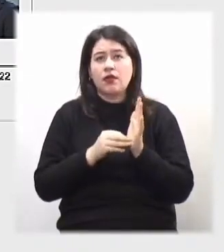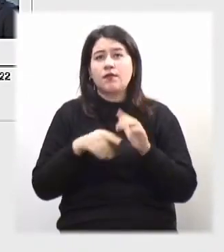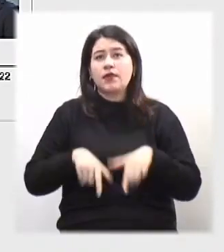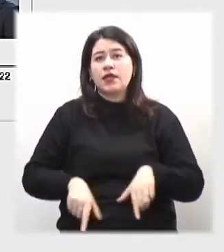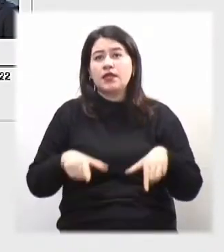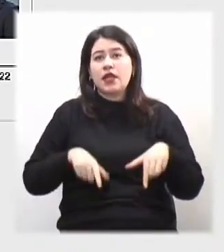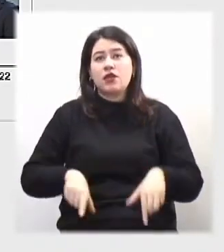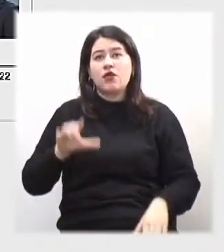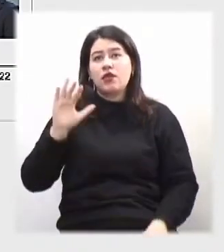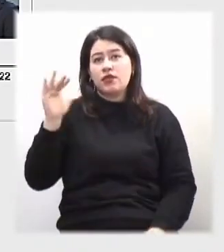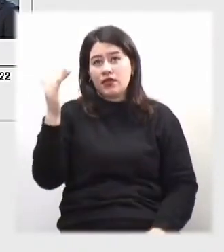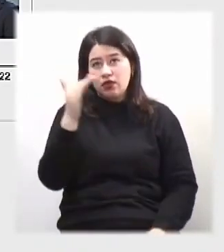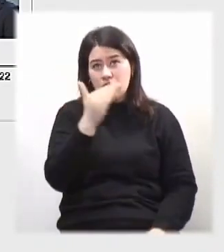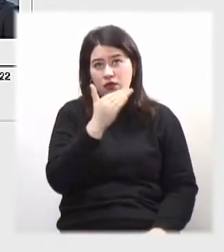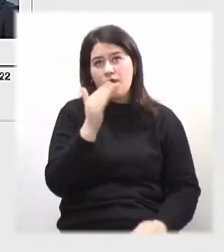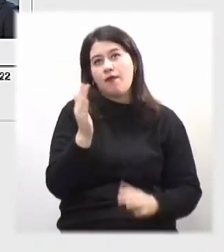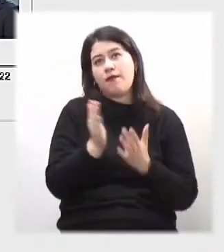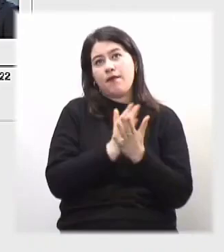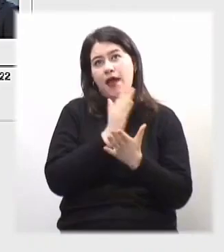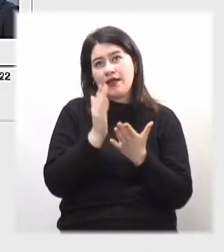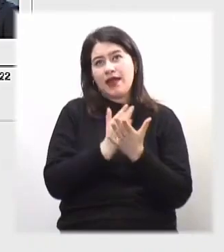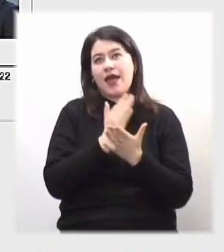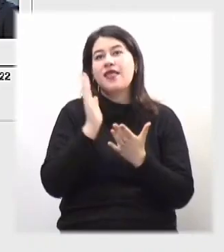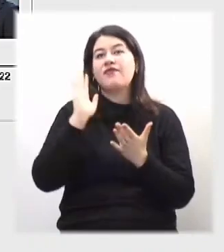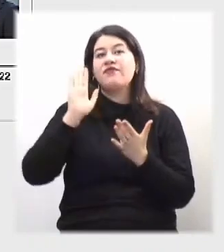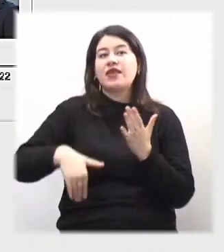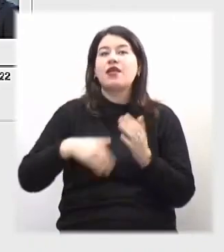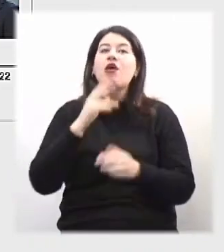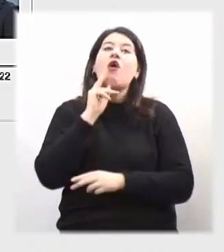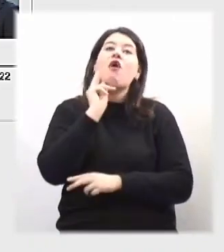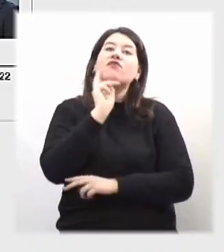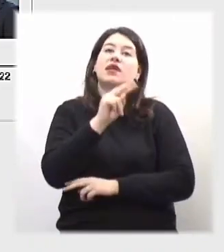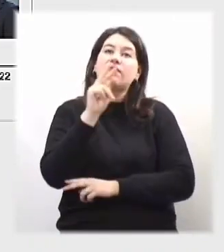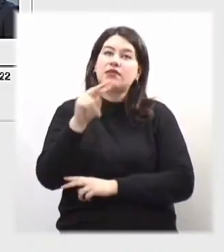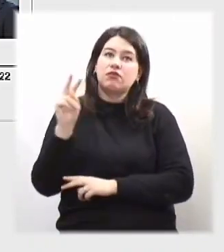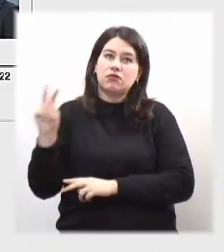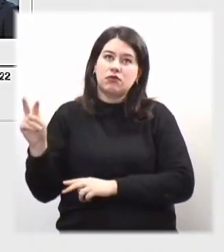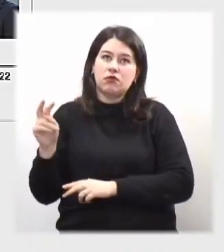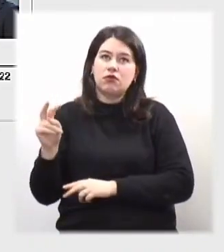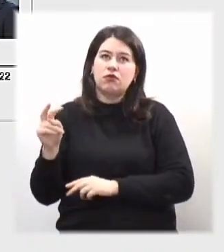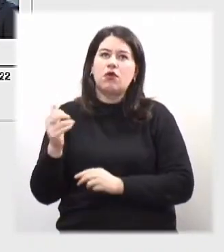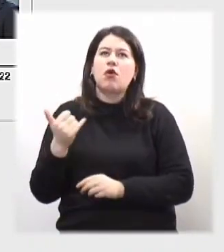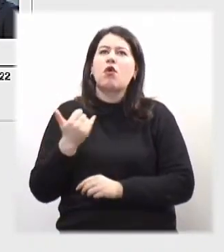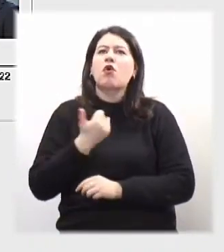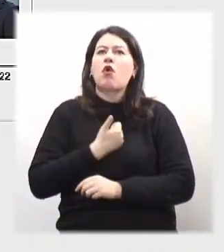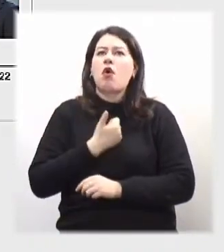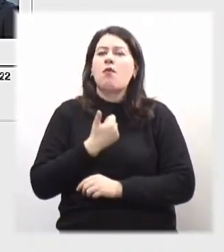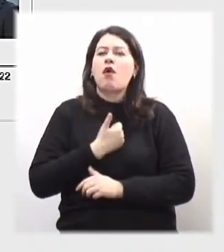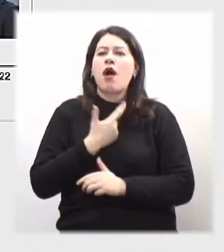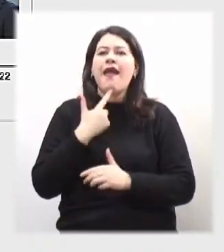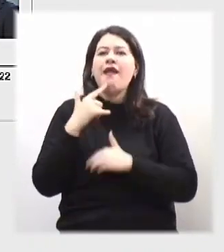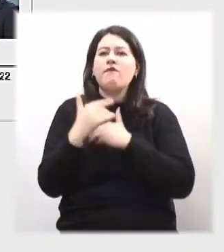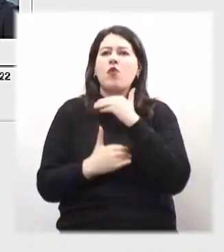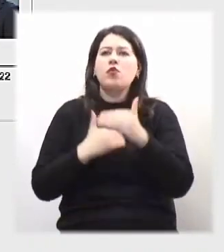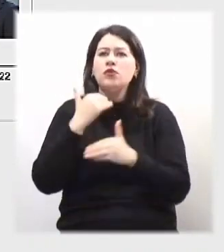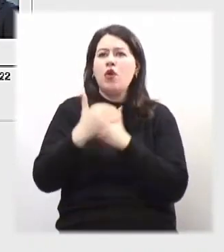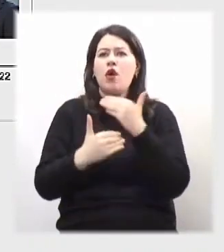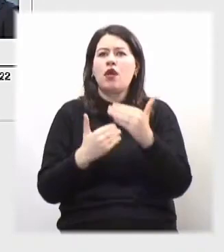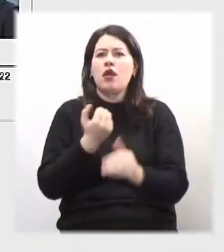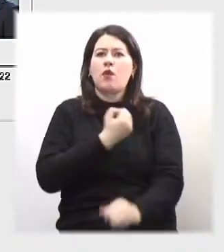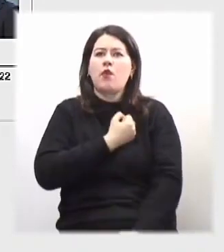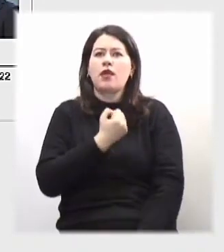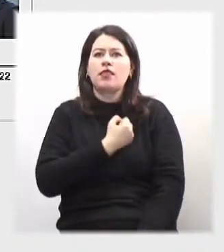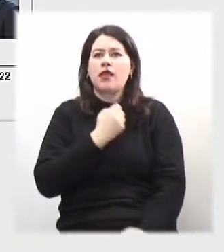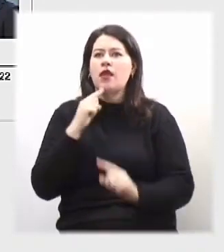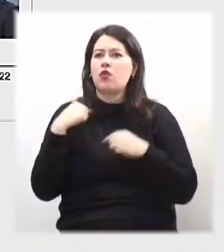sistematizado desde la página del observatorio y veamos cómo ha sido la evolución de los homicidios a nuestro